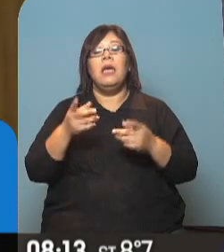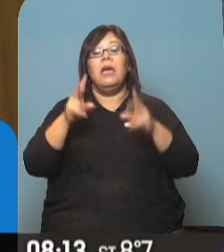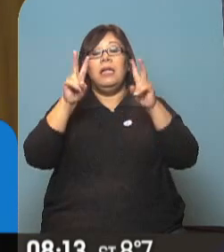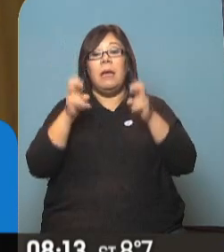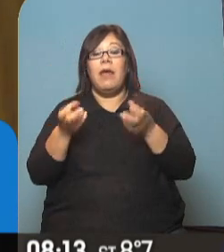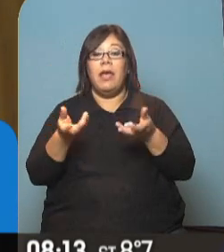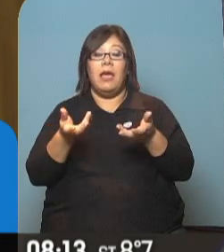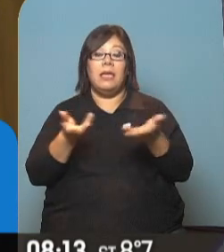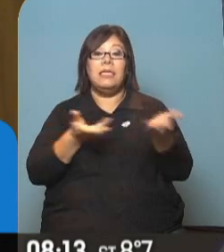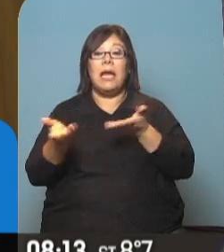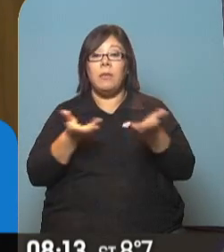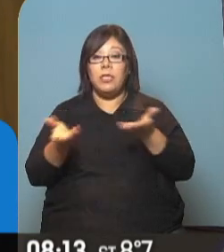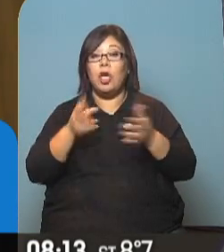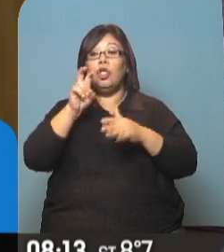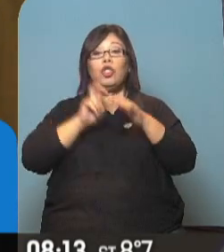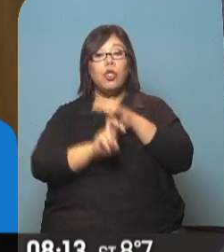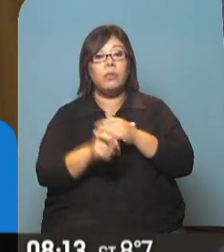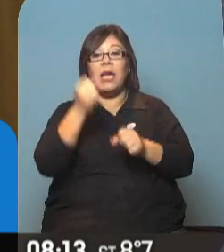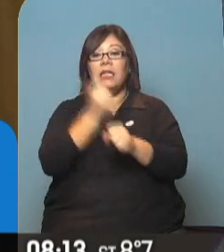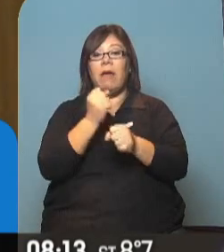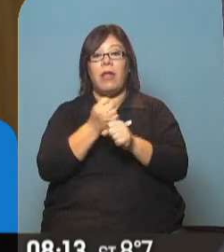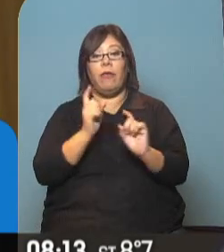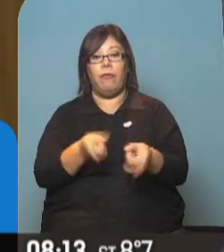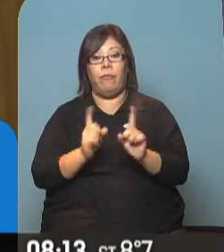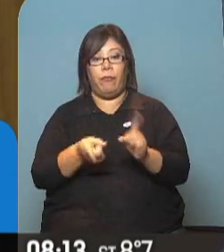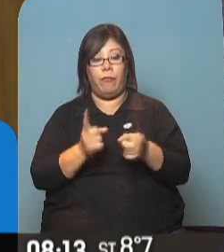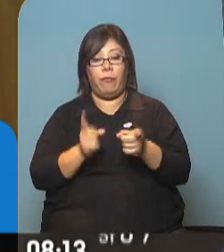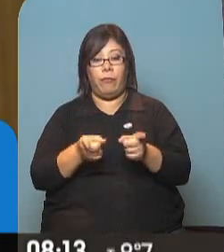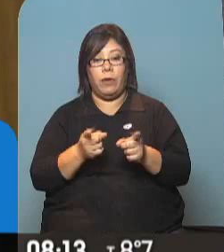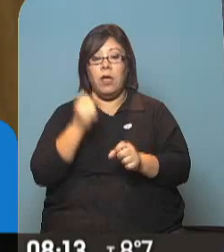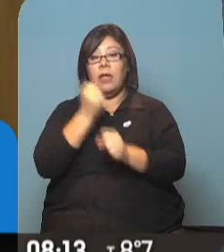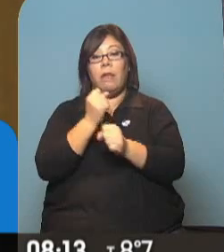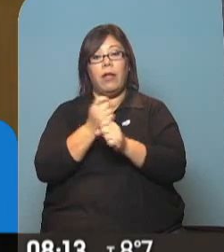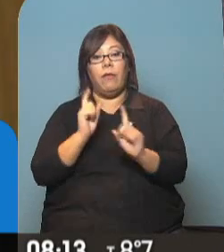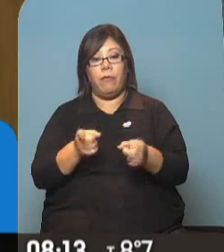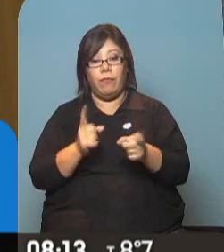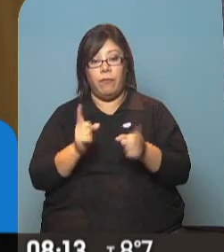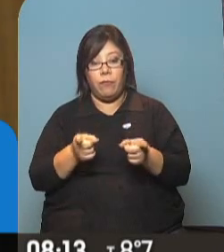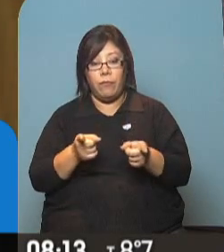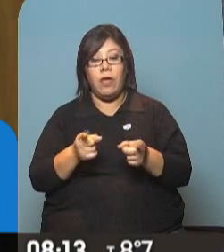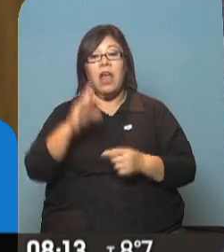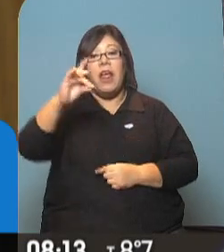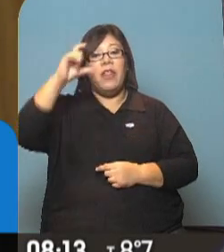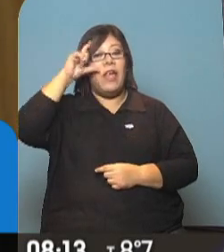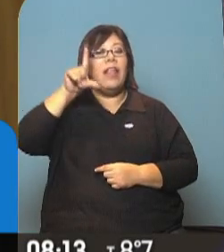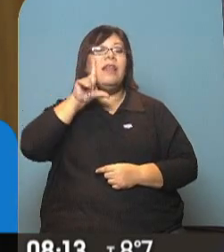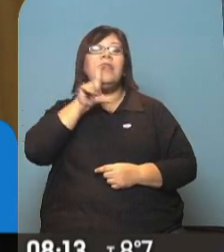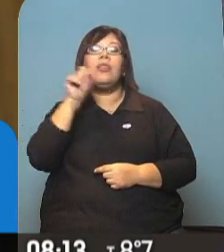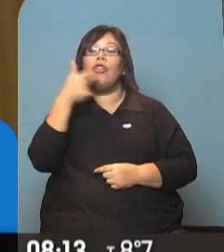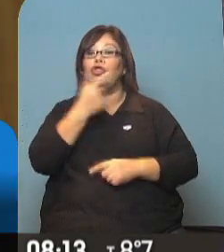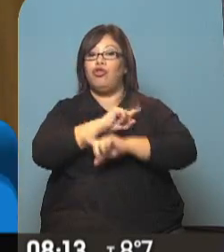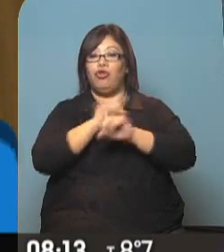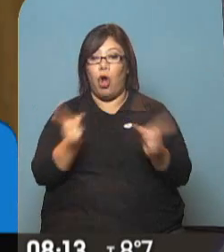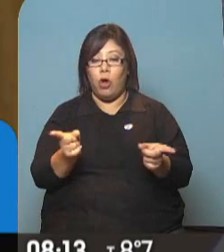antes. Nosotros vamos a seguir trabajando para garantizar la normal prestación del servicio, vamos a impedir la comisión de delitos, vamos a